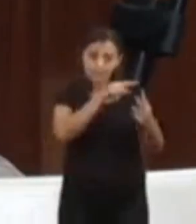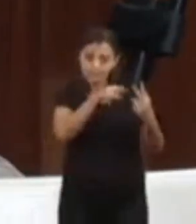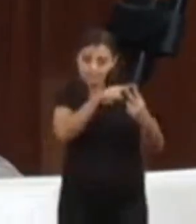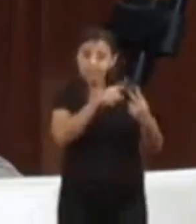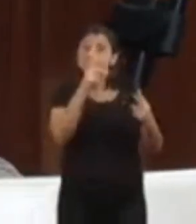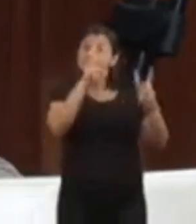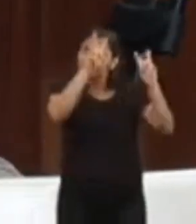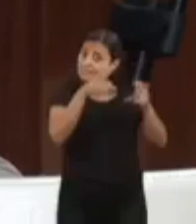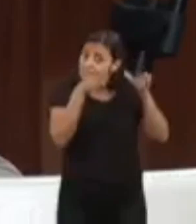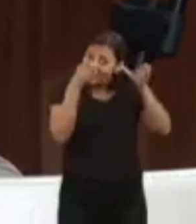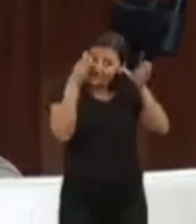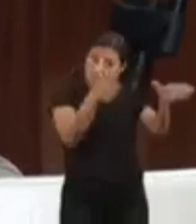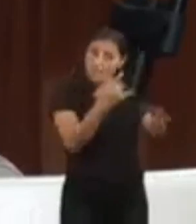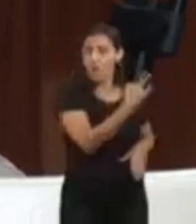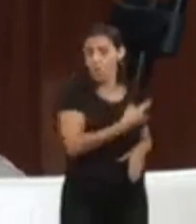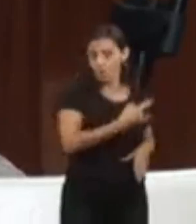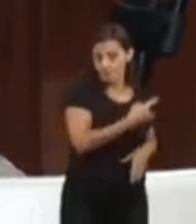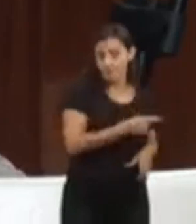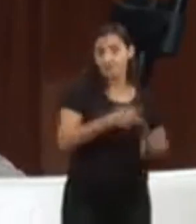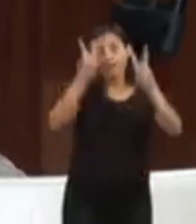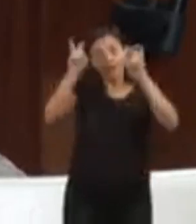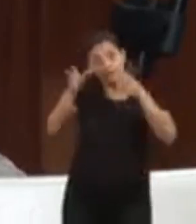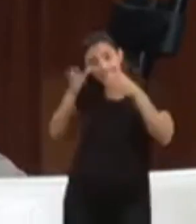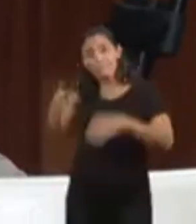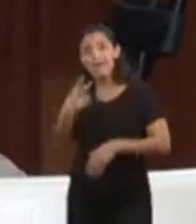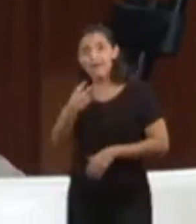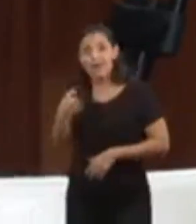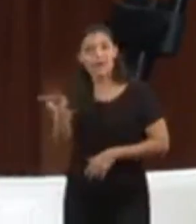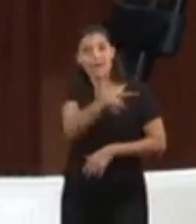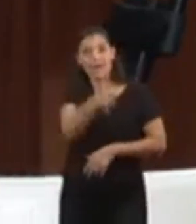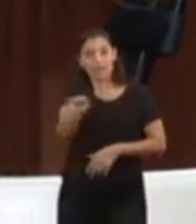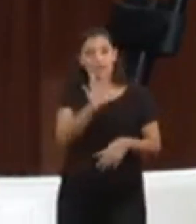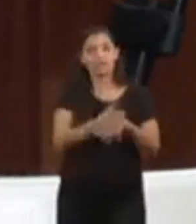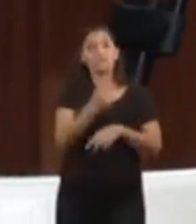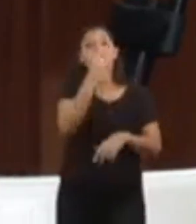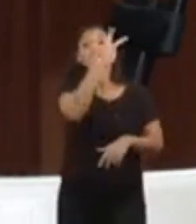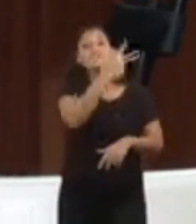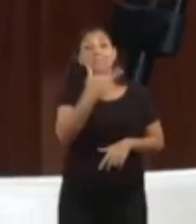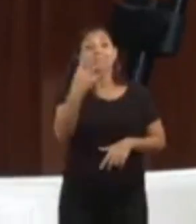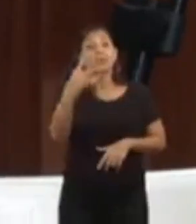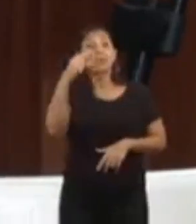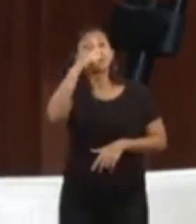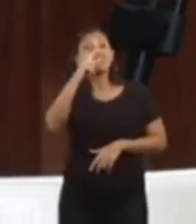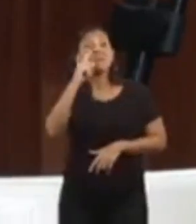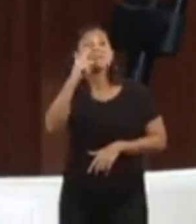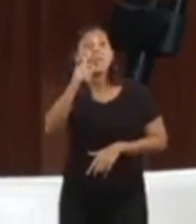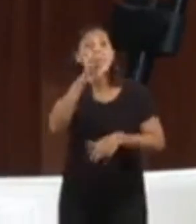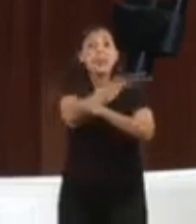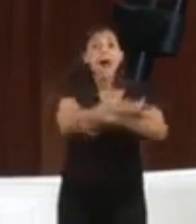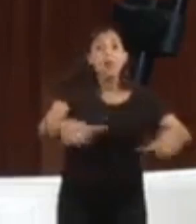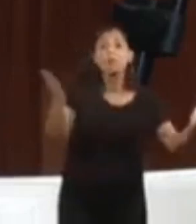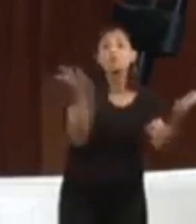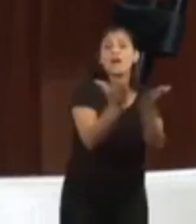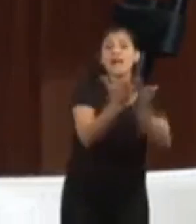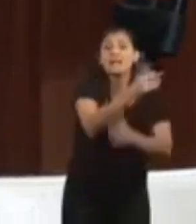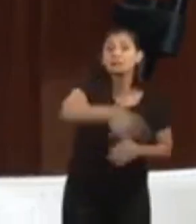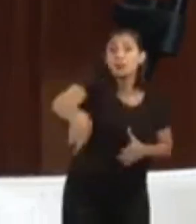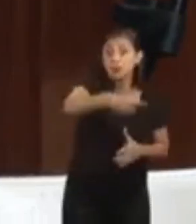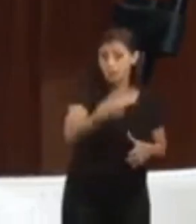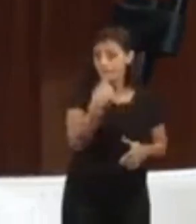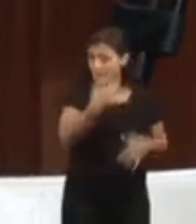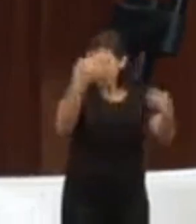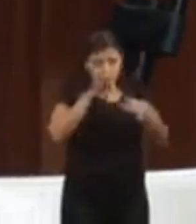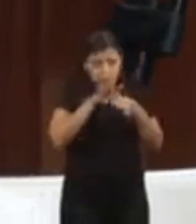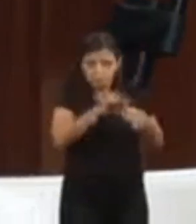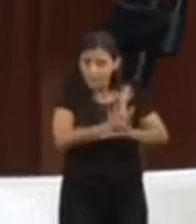Universidad y tema energía 347,000 estudiantes La pregunta es